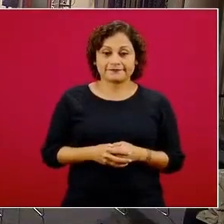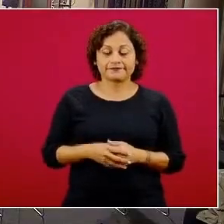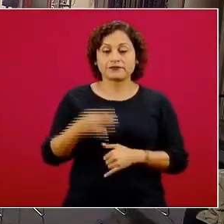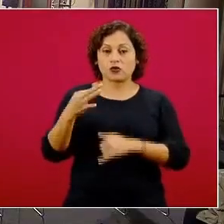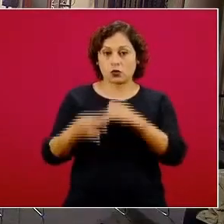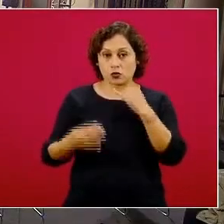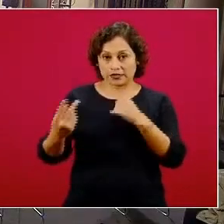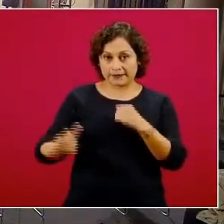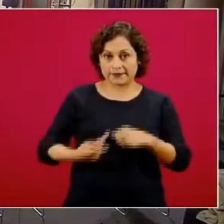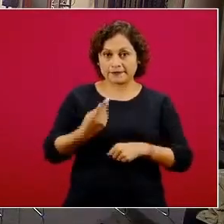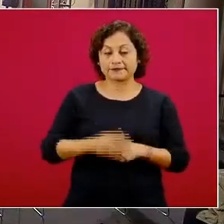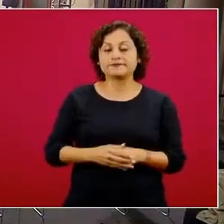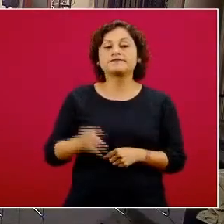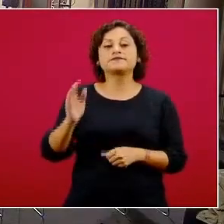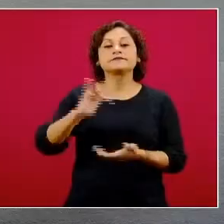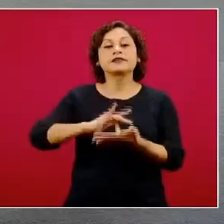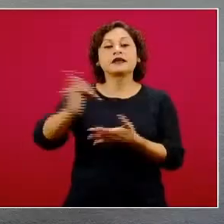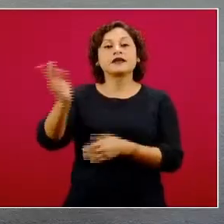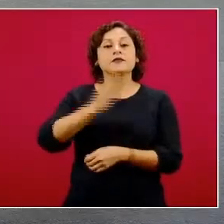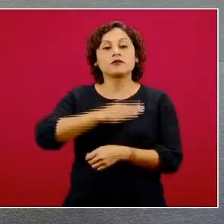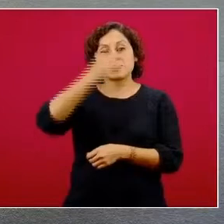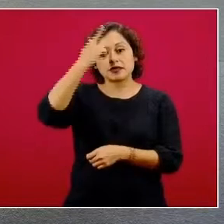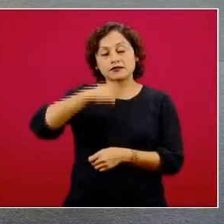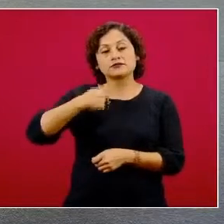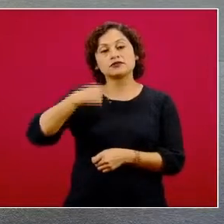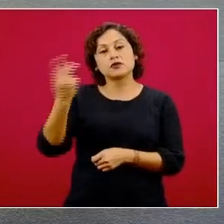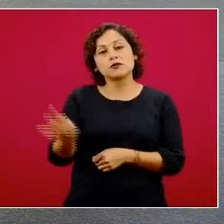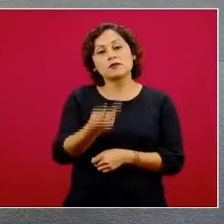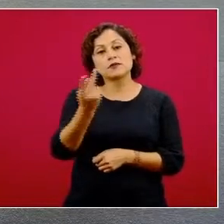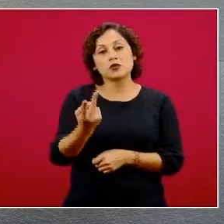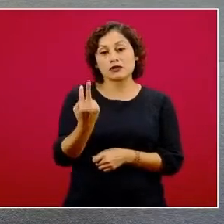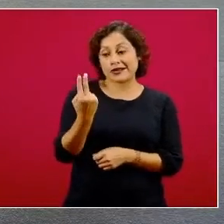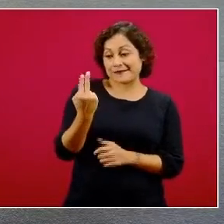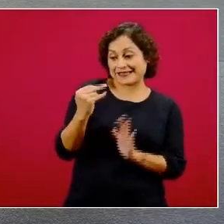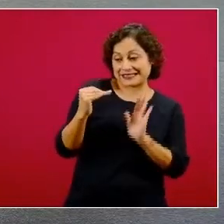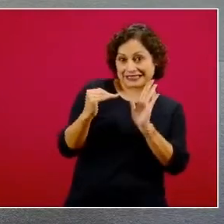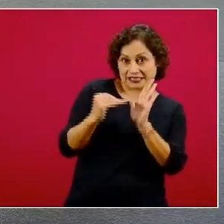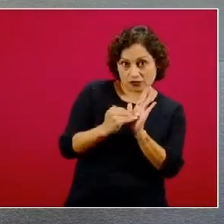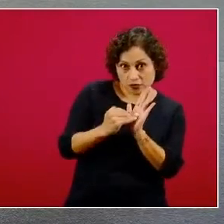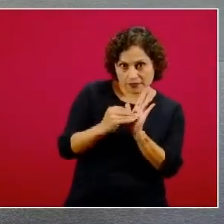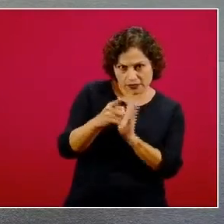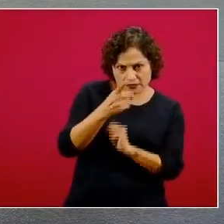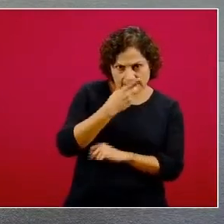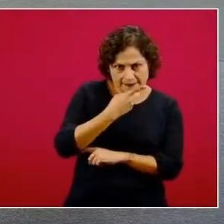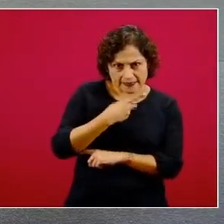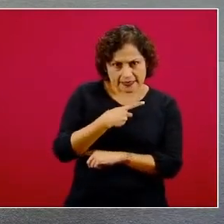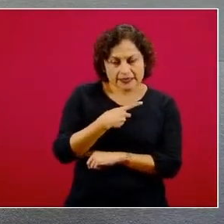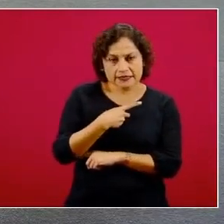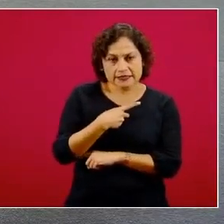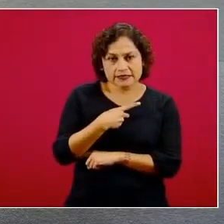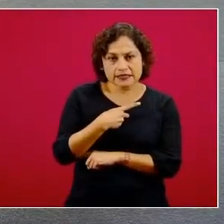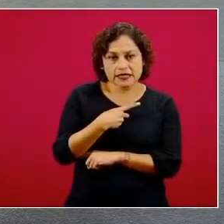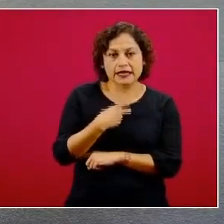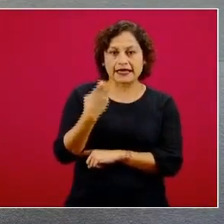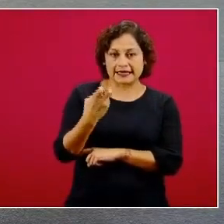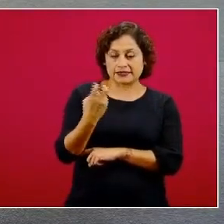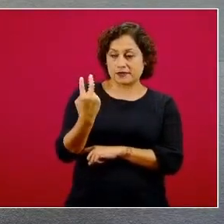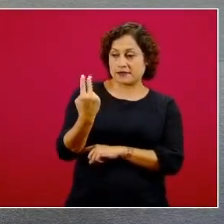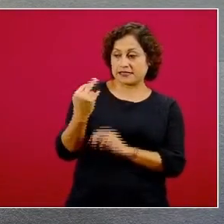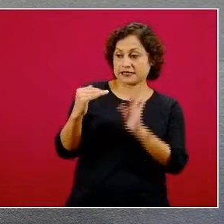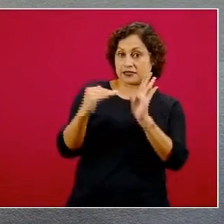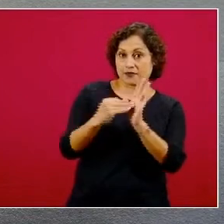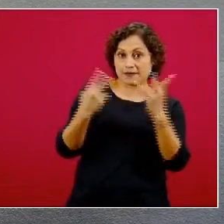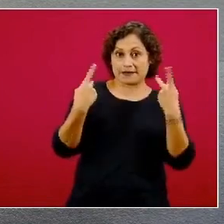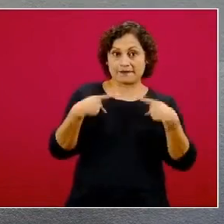Gracias, buenas noches. Yo quiero preguntar sobre estos 25,000 que habla, doctor, que serían los que quedarían con secuelas